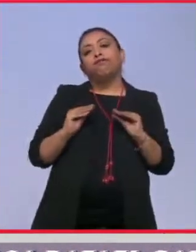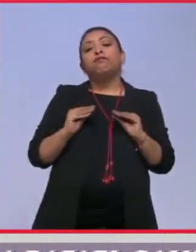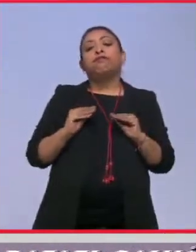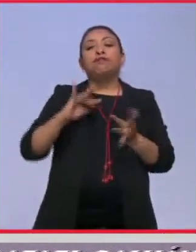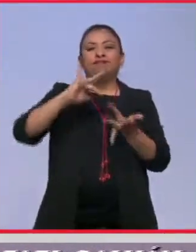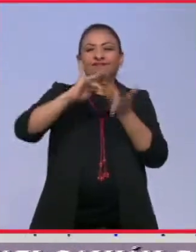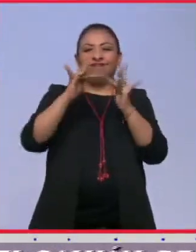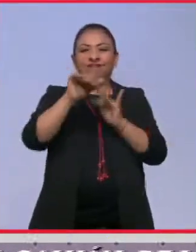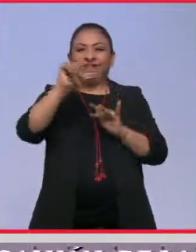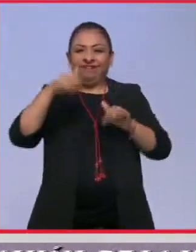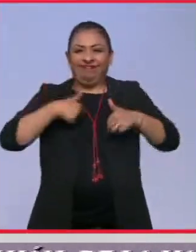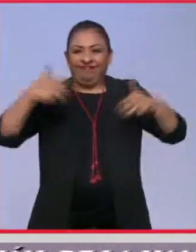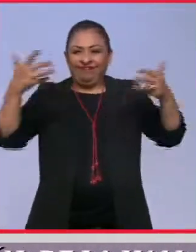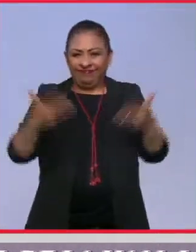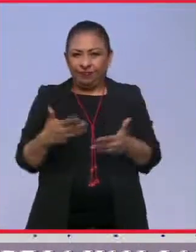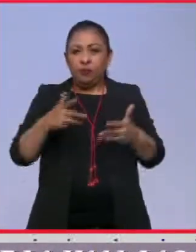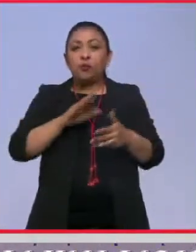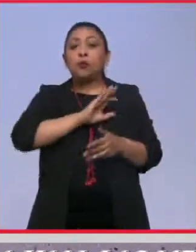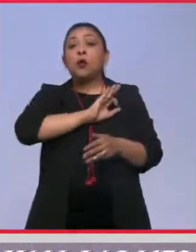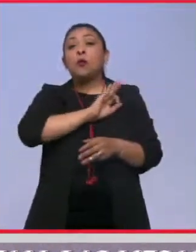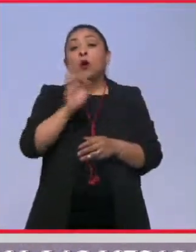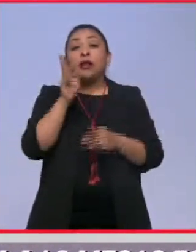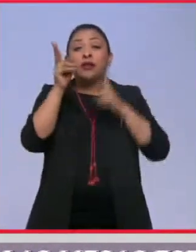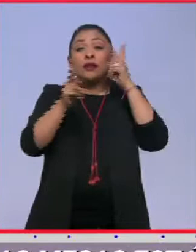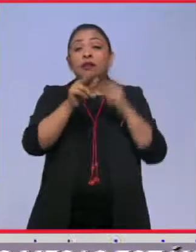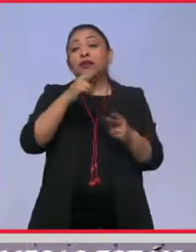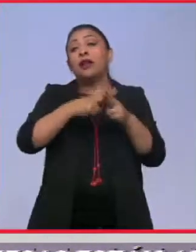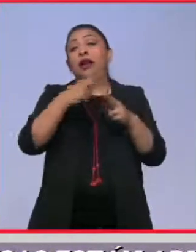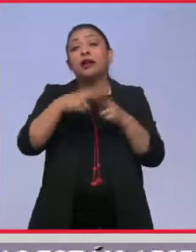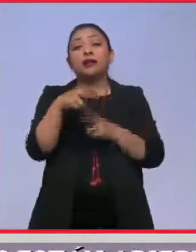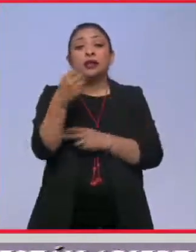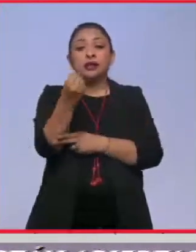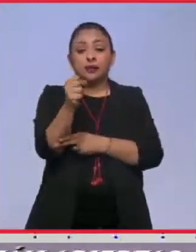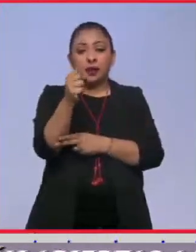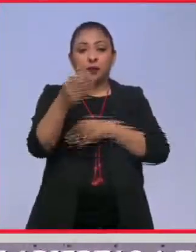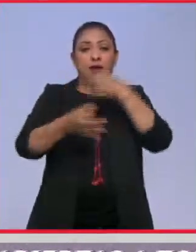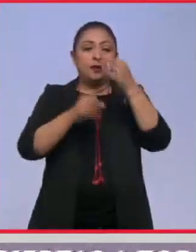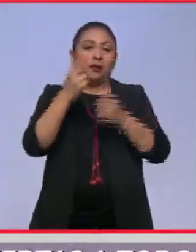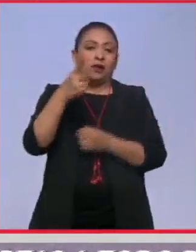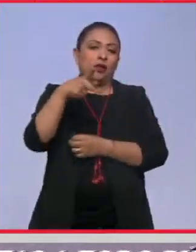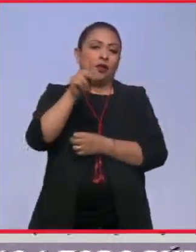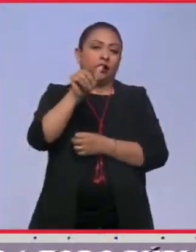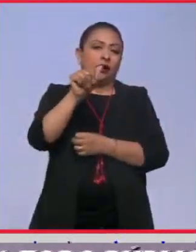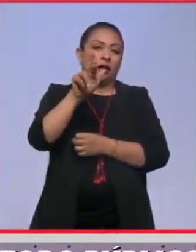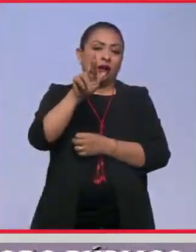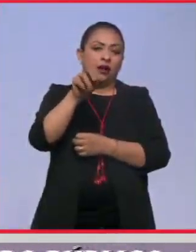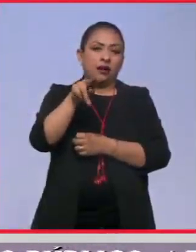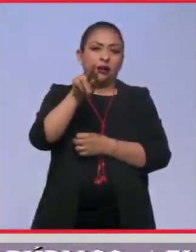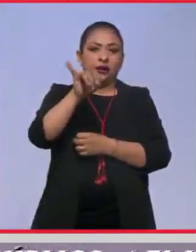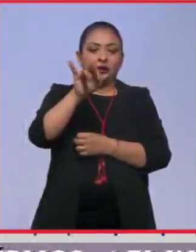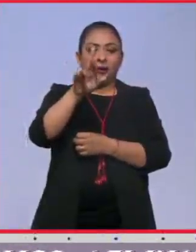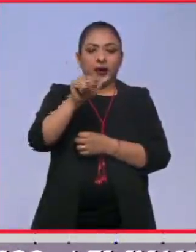Axiomas para la acción podrá visitarse hasta septiembre. Noticias 22, Karen Rivera.